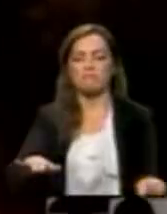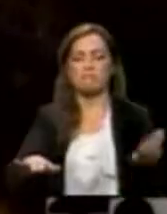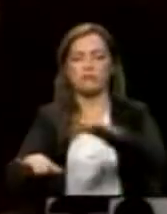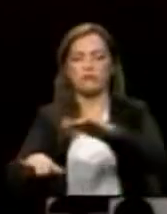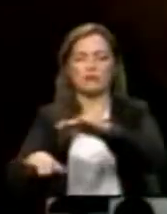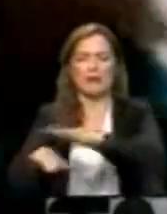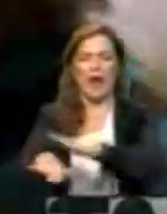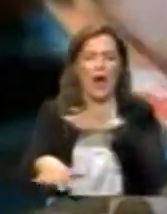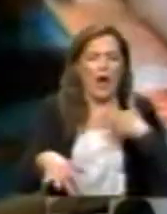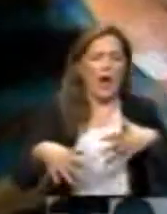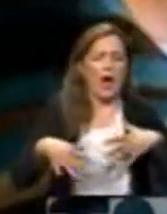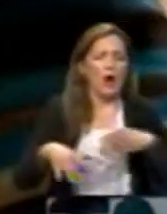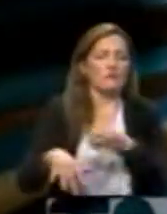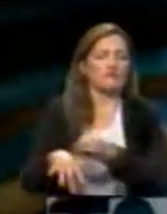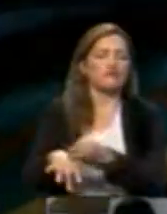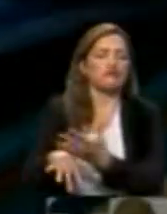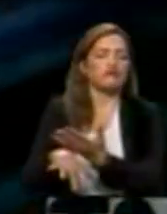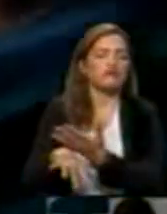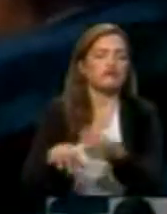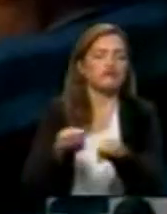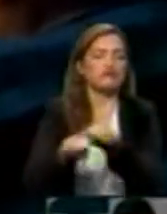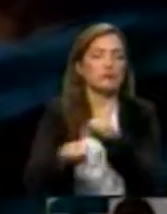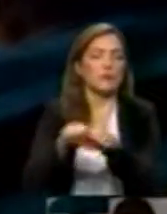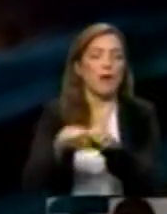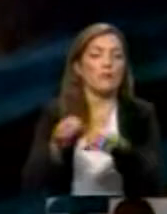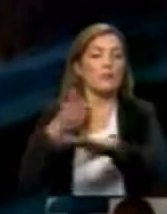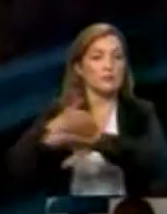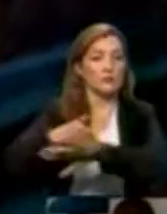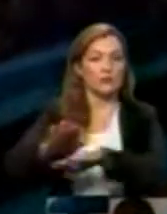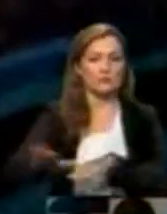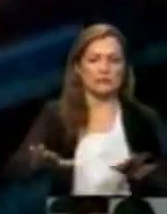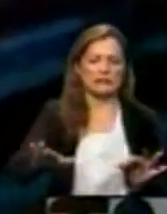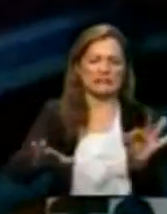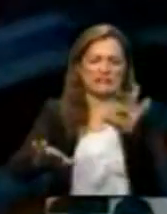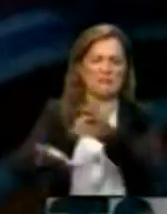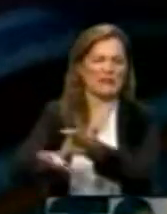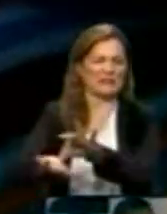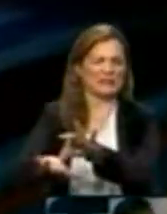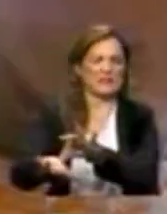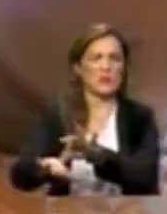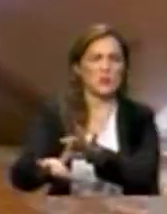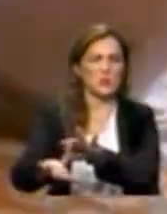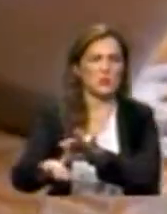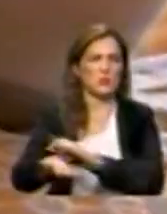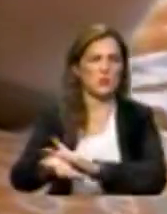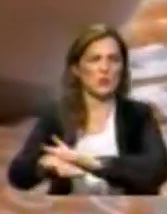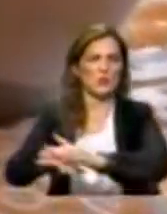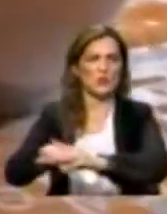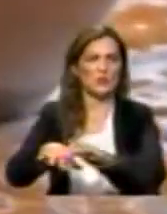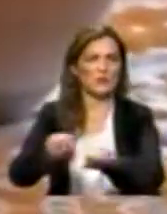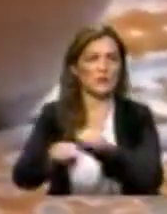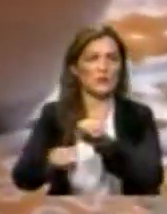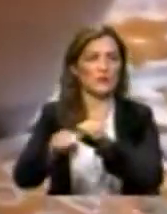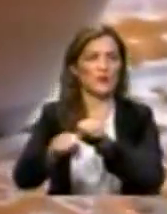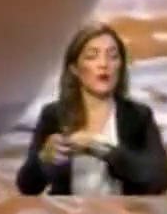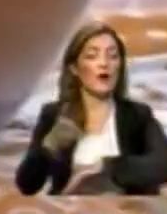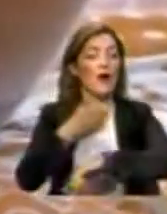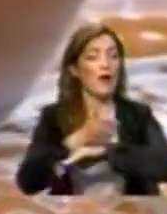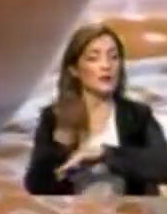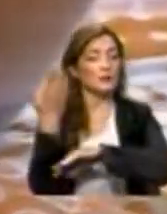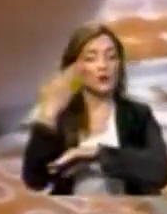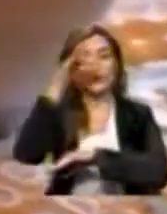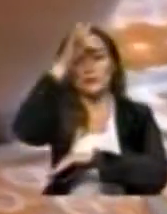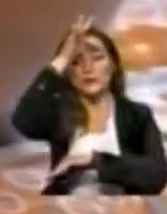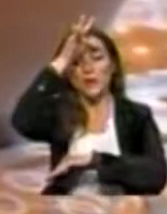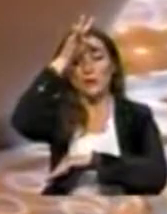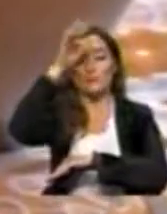Con agua caliente. Carlos, de 47 años, ingresó al hospital del IES Carlos Andrade Marín, Achecán, por un esguince en su tobillo izquierdo. A